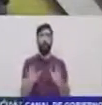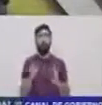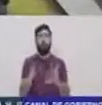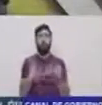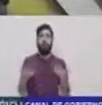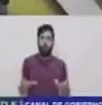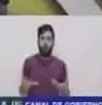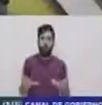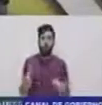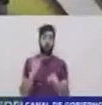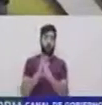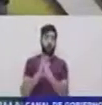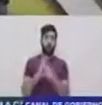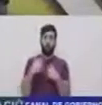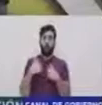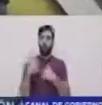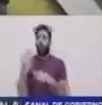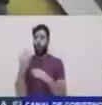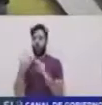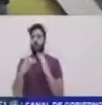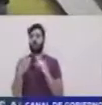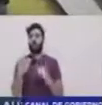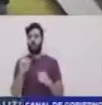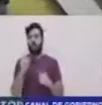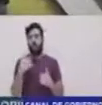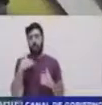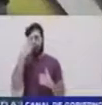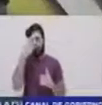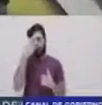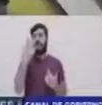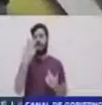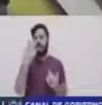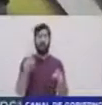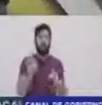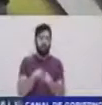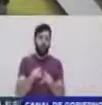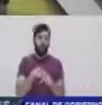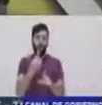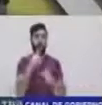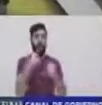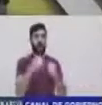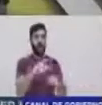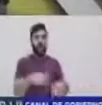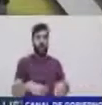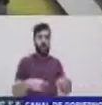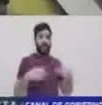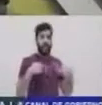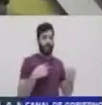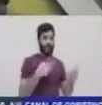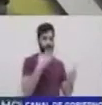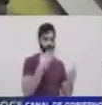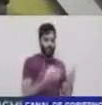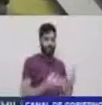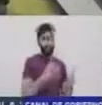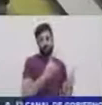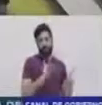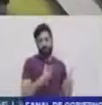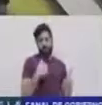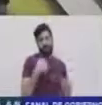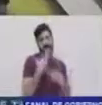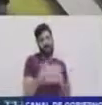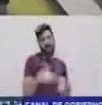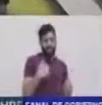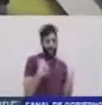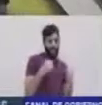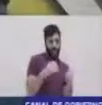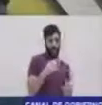vida cotidiana. Si no sería capaz porque me daría vergüenza, entonces tampoco hay que hacerlo en lo virtual. Claro, porque pasa con muchas personas que